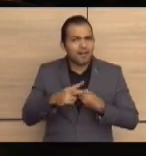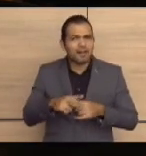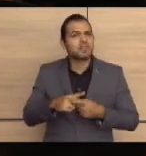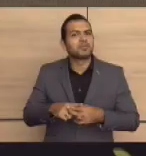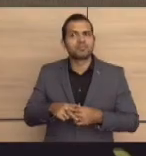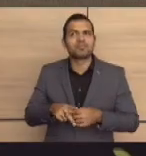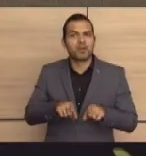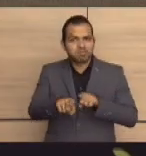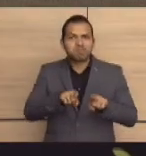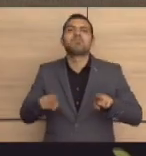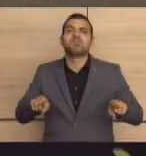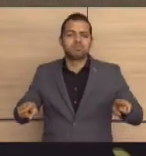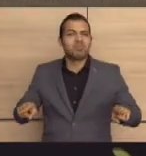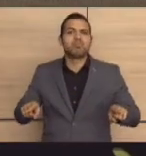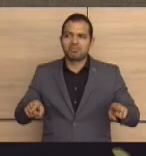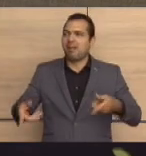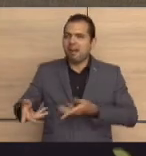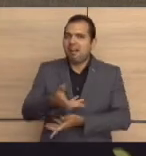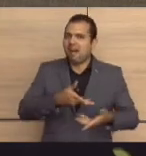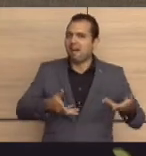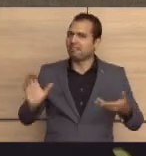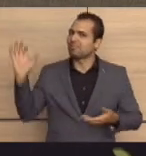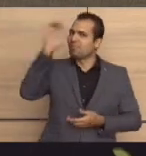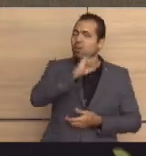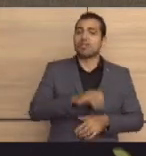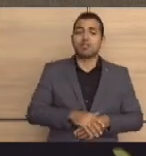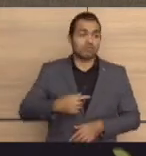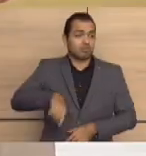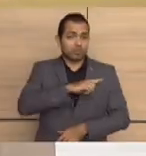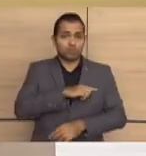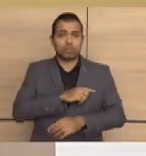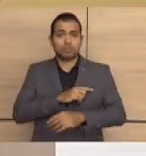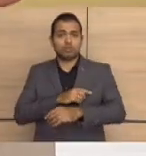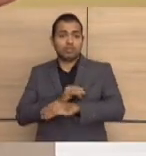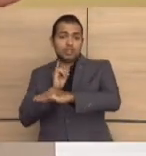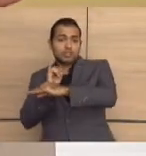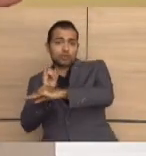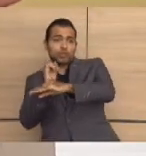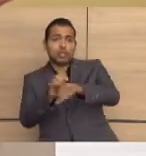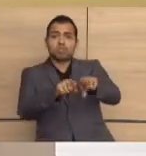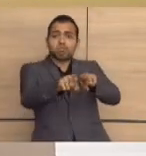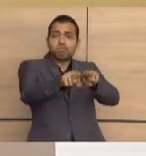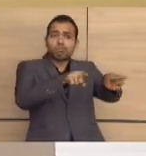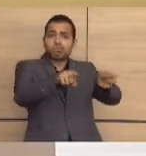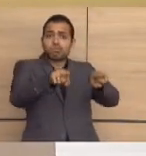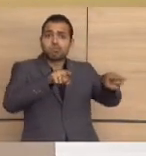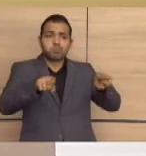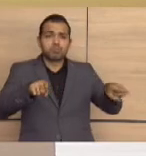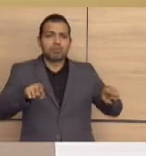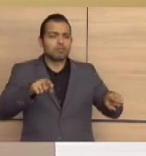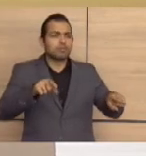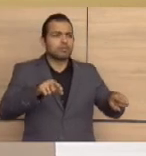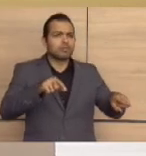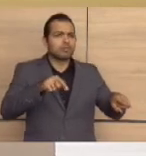instituciones, pues somos los raros o los locos. Sí, entonces